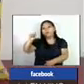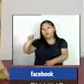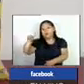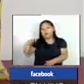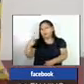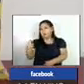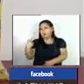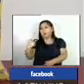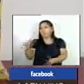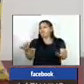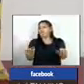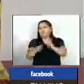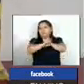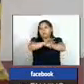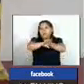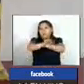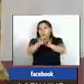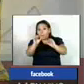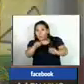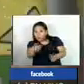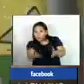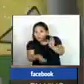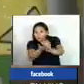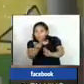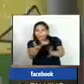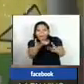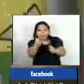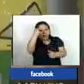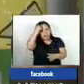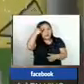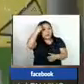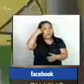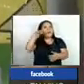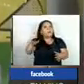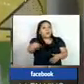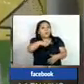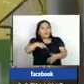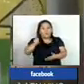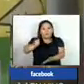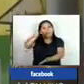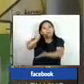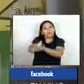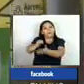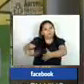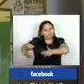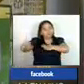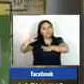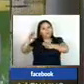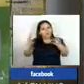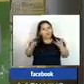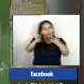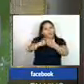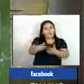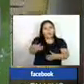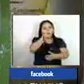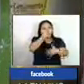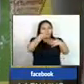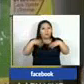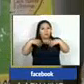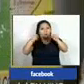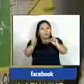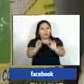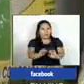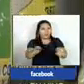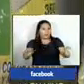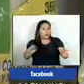que recientemente lanzó la promoción para premiar las ganas de aprender como un compromiso de la marca de ser la mejor aliada en nutrición para los niños